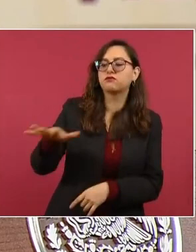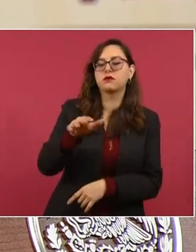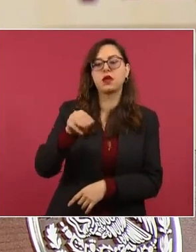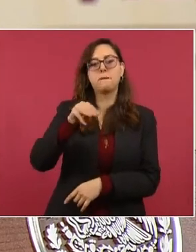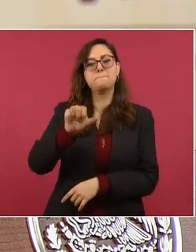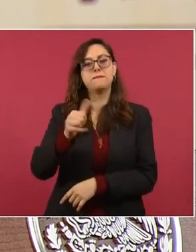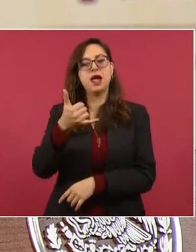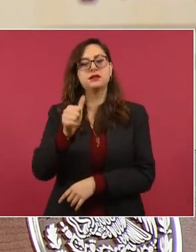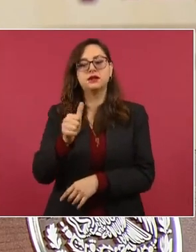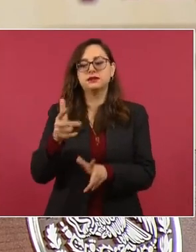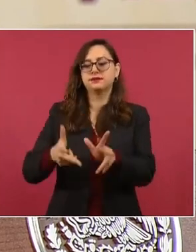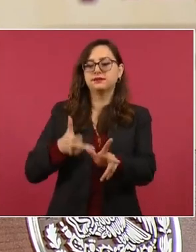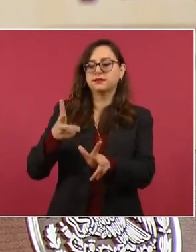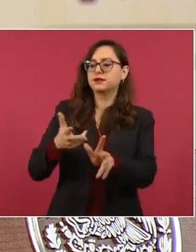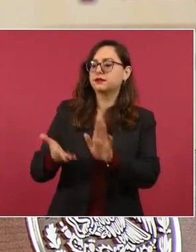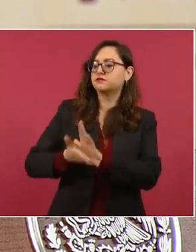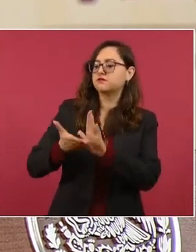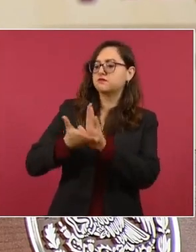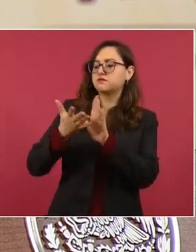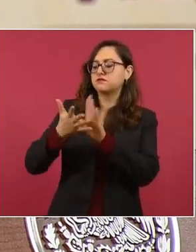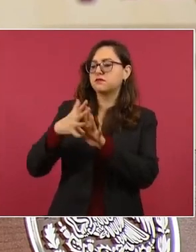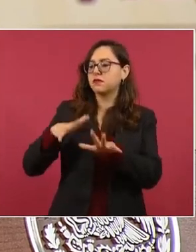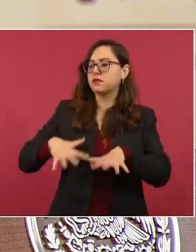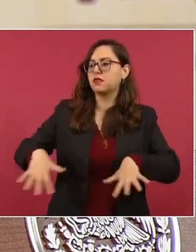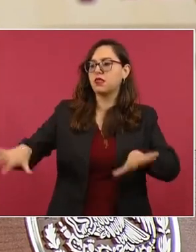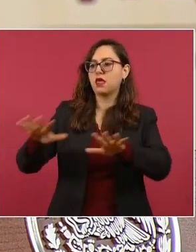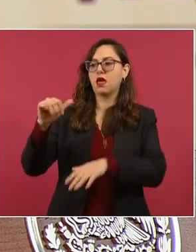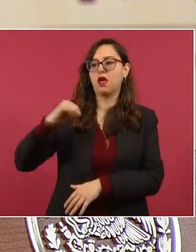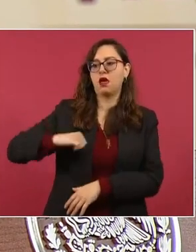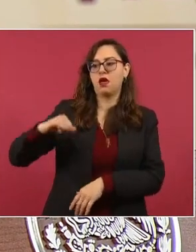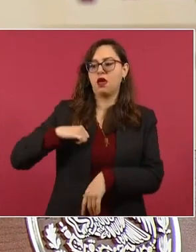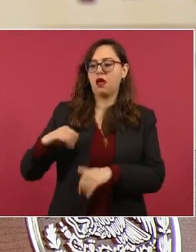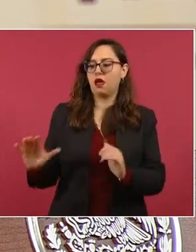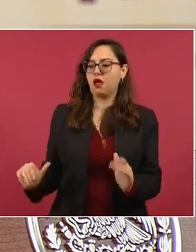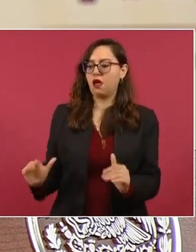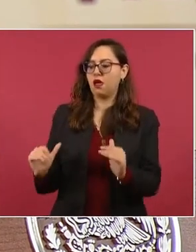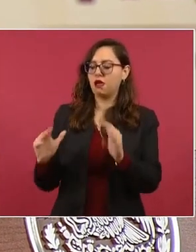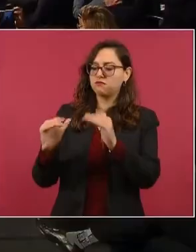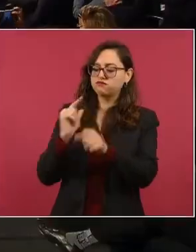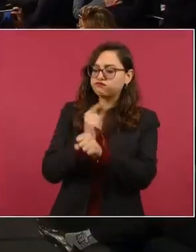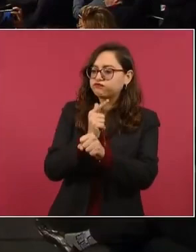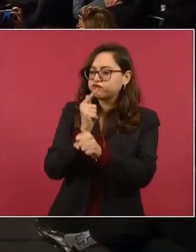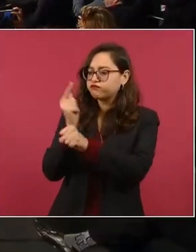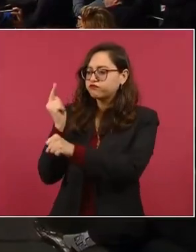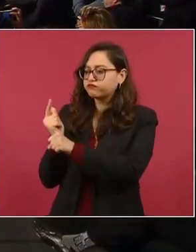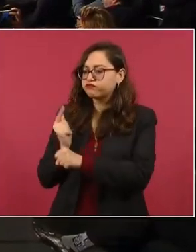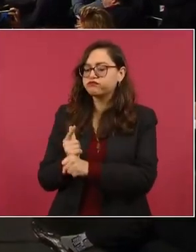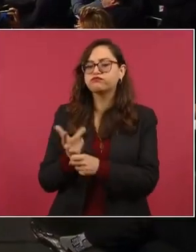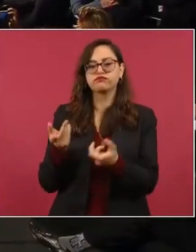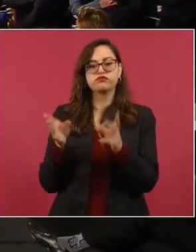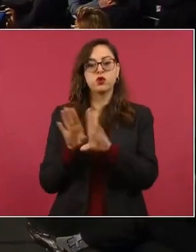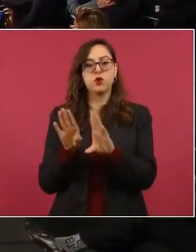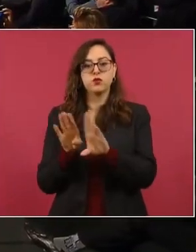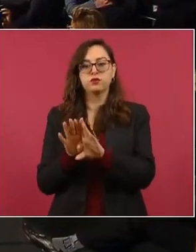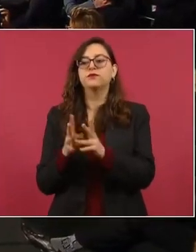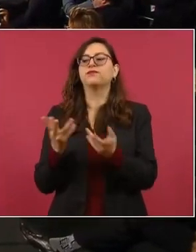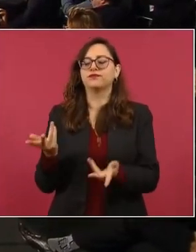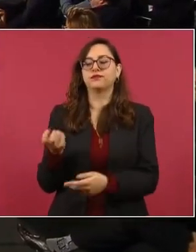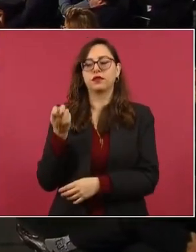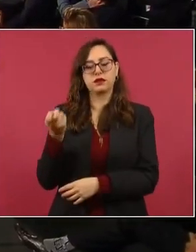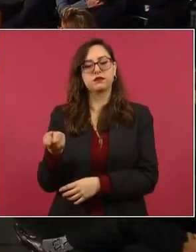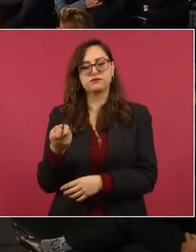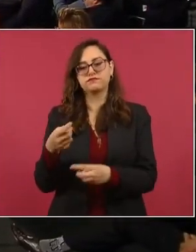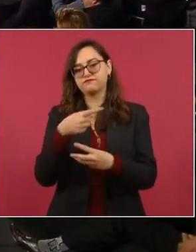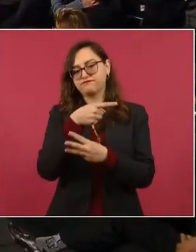maya, en donde se está construyendo el Tren Maya. Bueno, pues comenzamos con el general